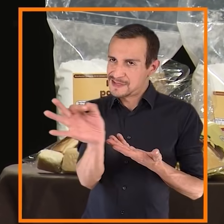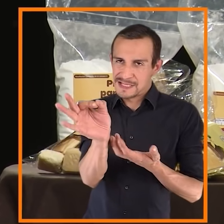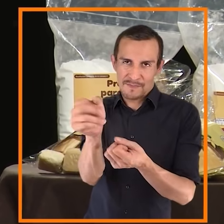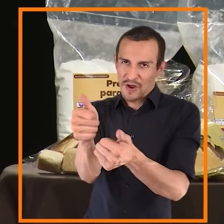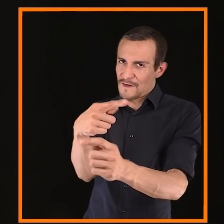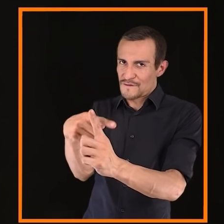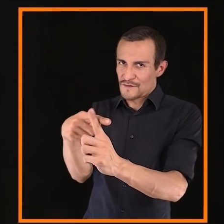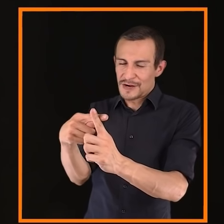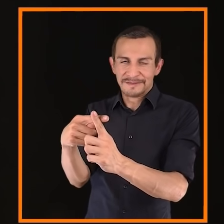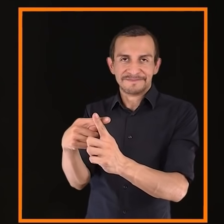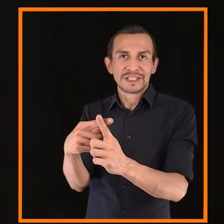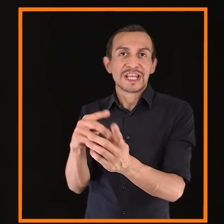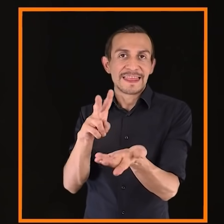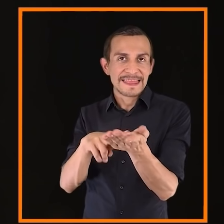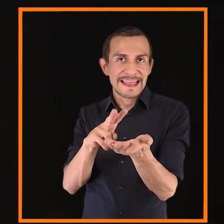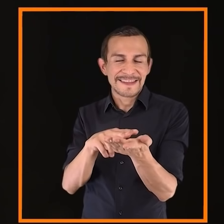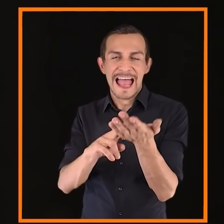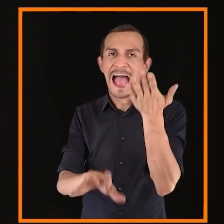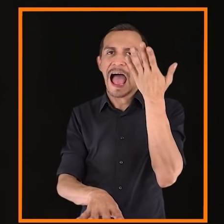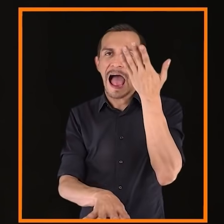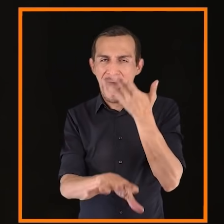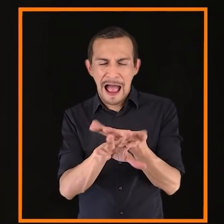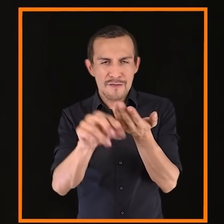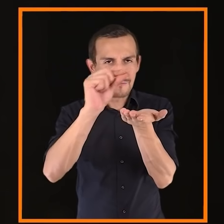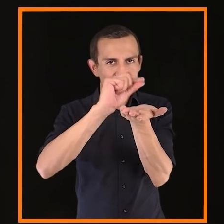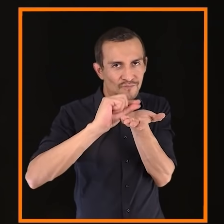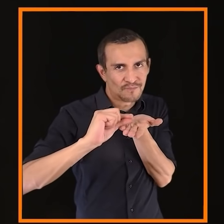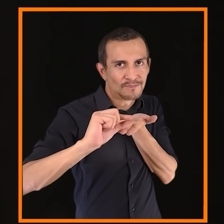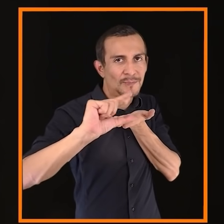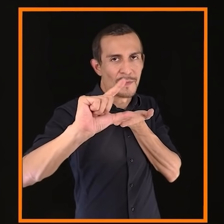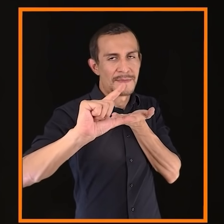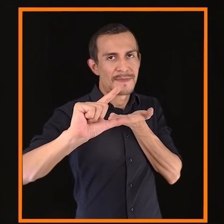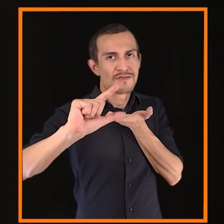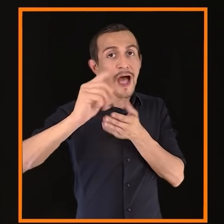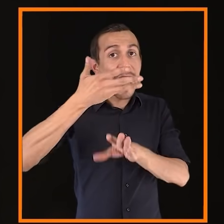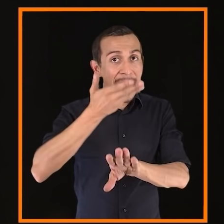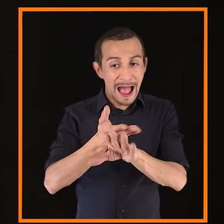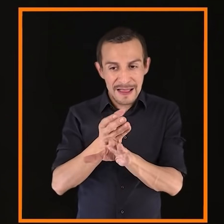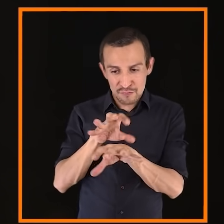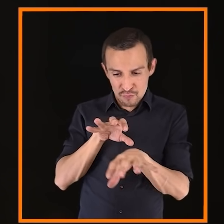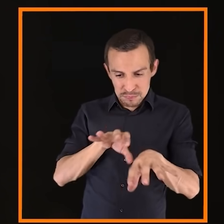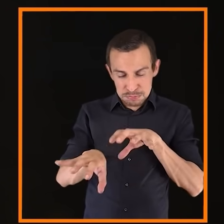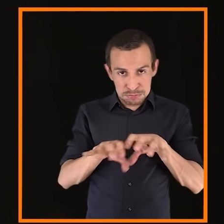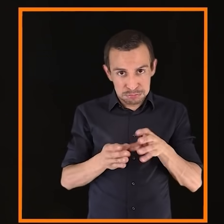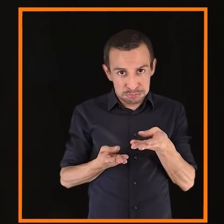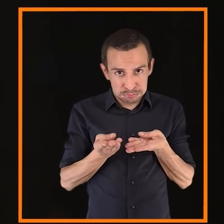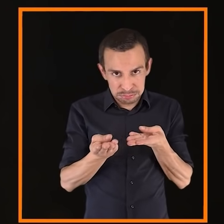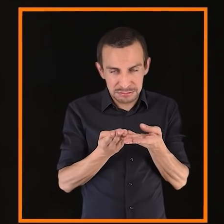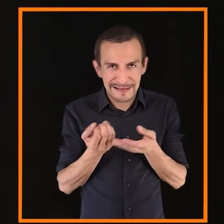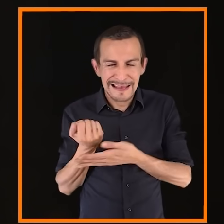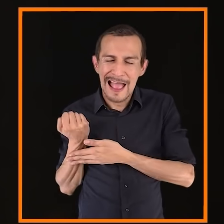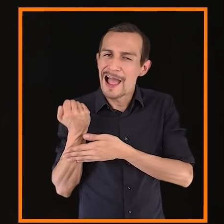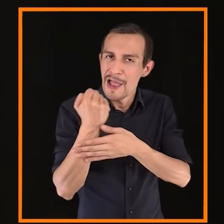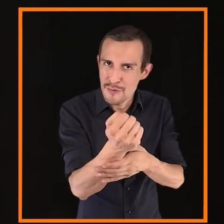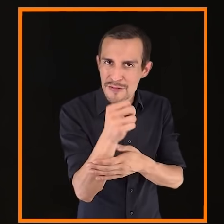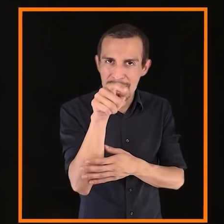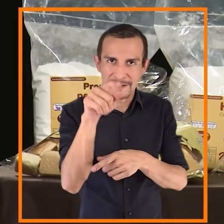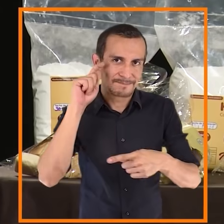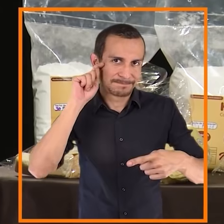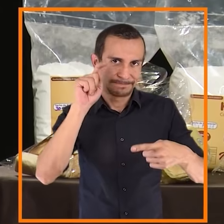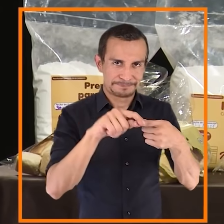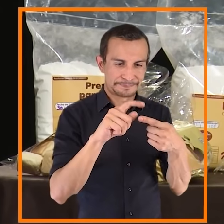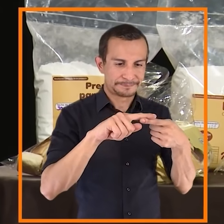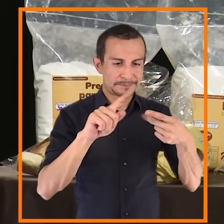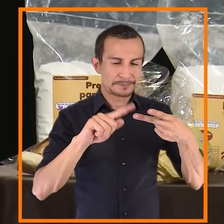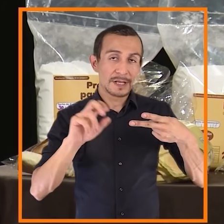habla por sí solo. Así que tienes un emprendimiento y un producto que contribuye a eso.